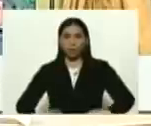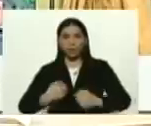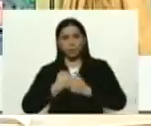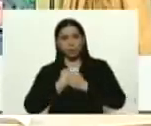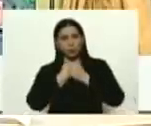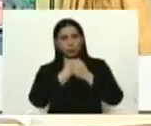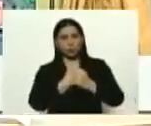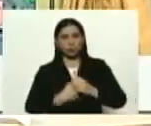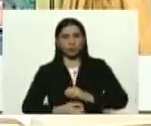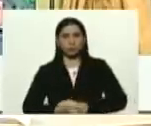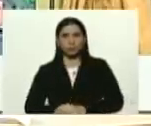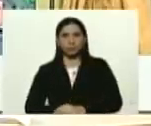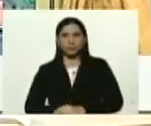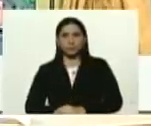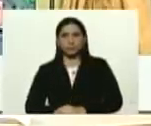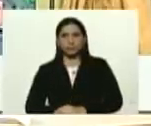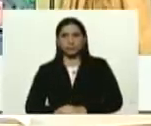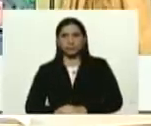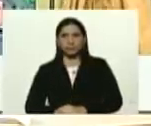amorosa.